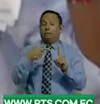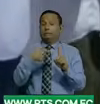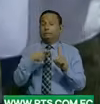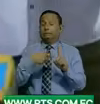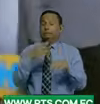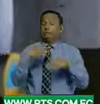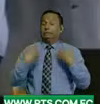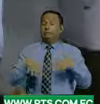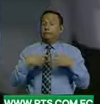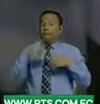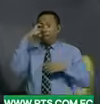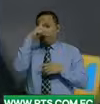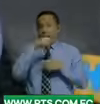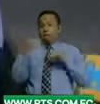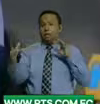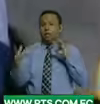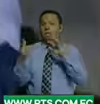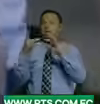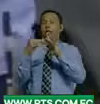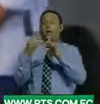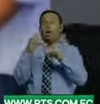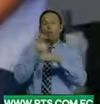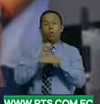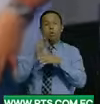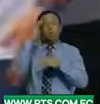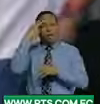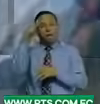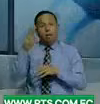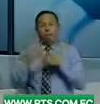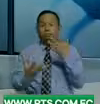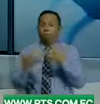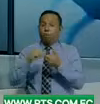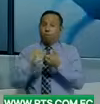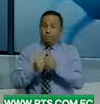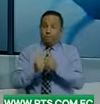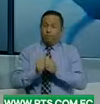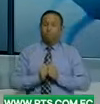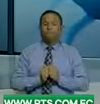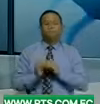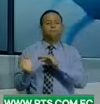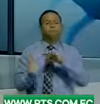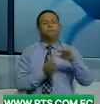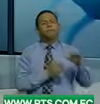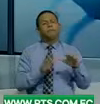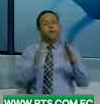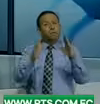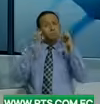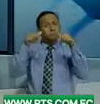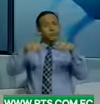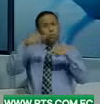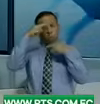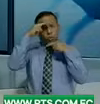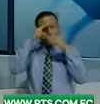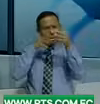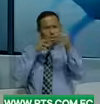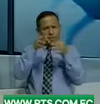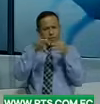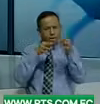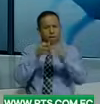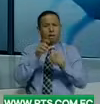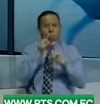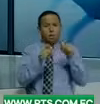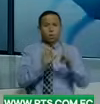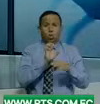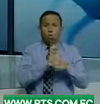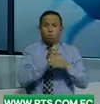México, informó Héctor Romero. Y mucha atención con la siguiente noticia, porque